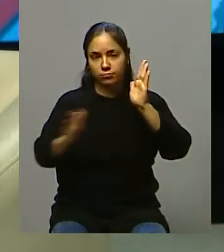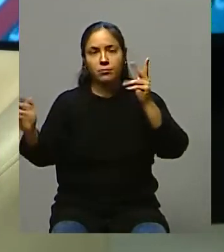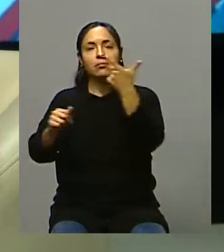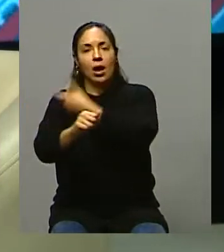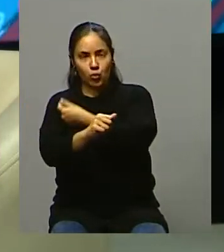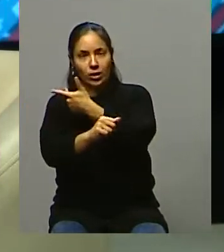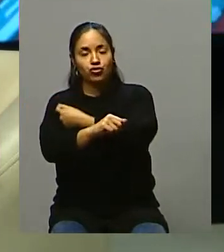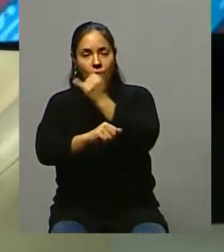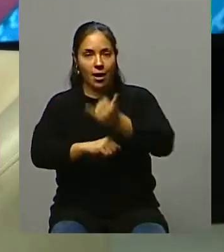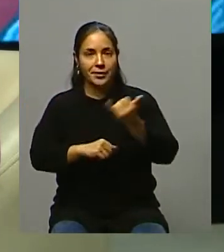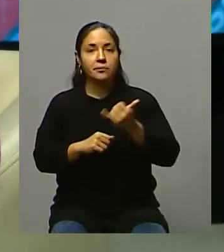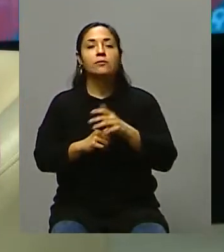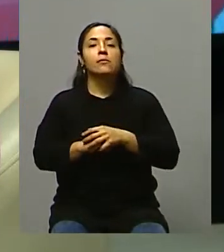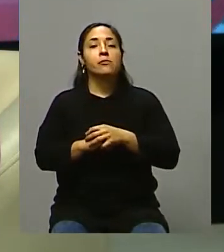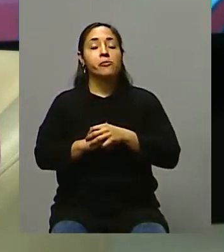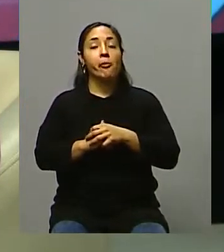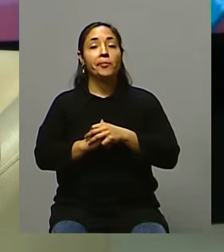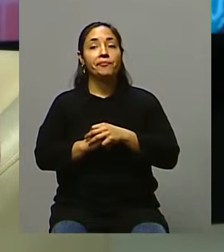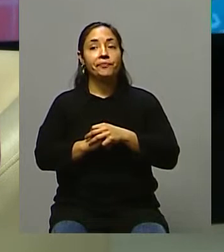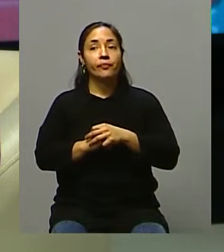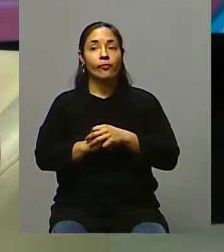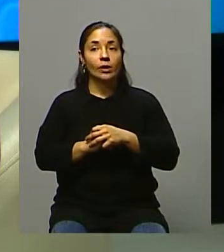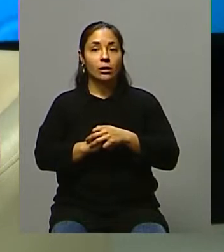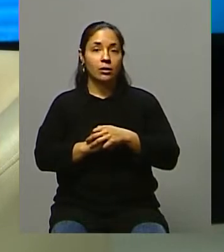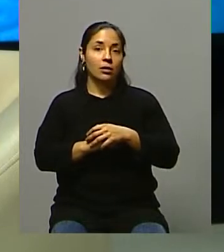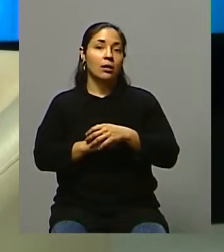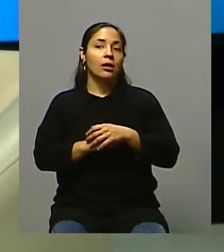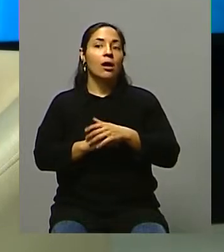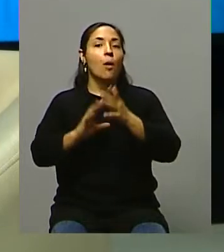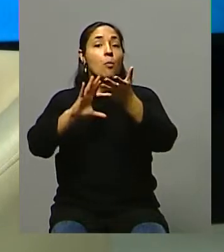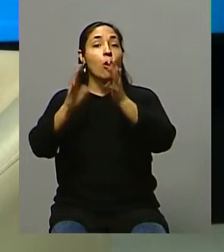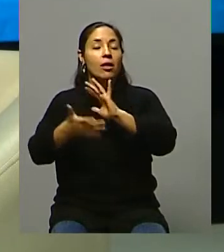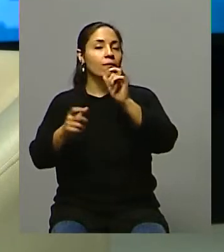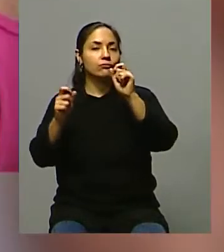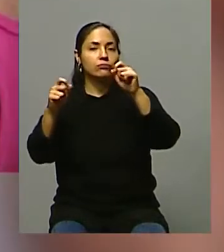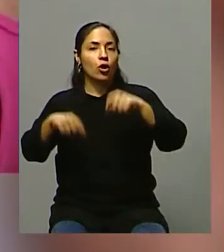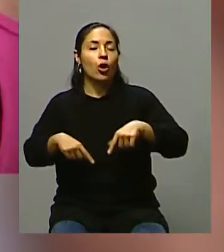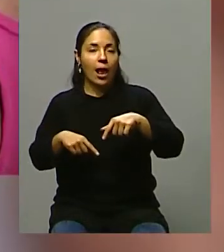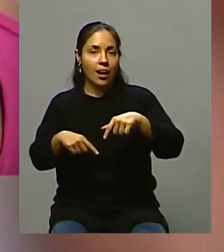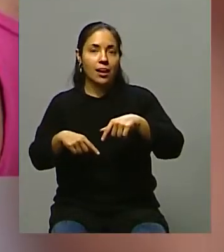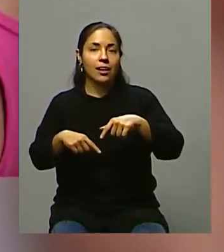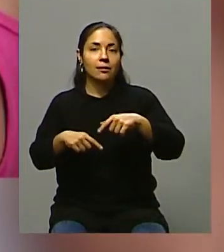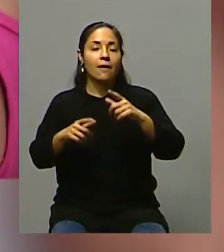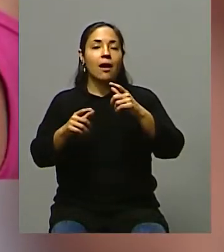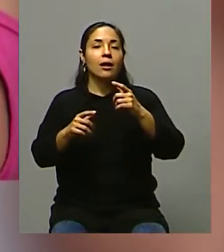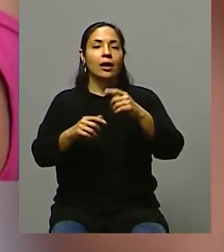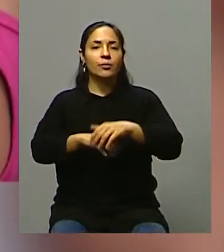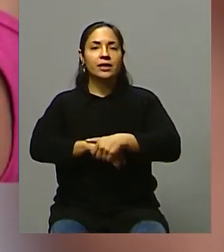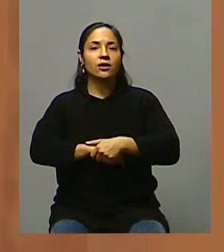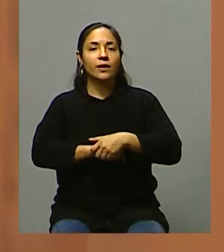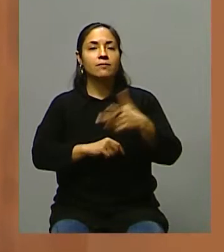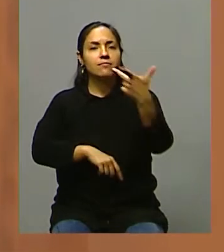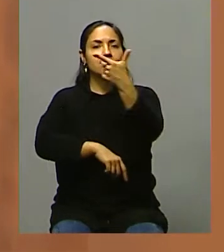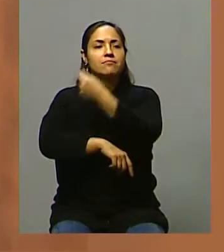vacunó. Se copió, en realidad, a ver, se tomó un modelo un poco local de vacunar con la vacuna Sinopharm, que